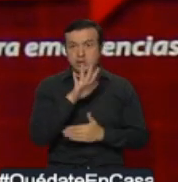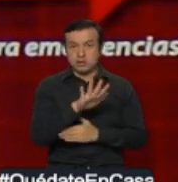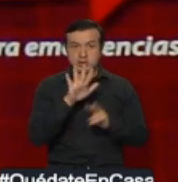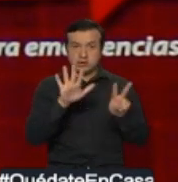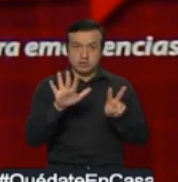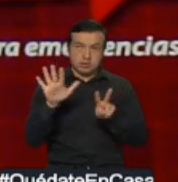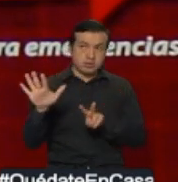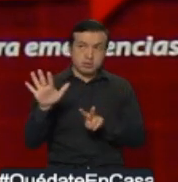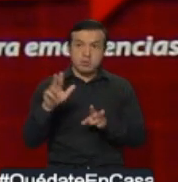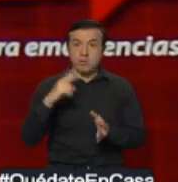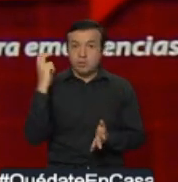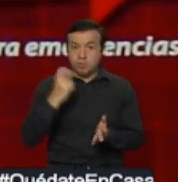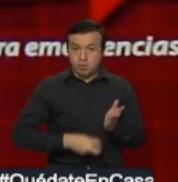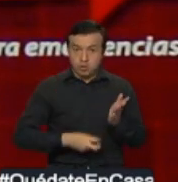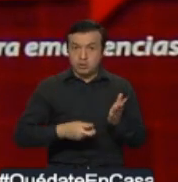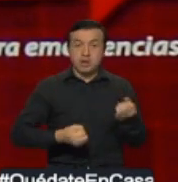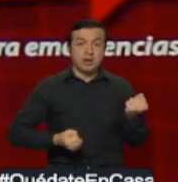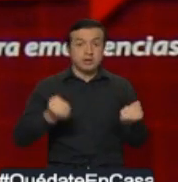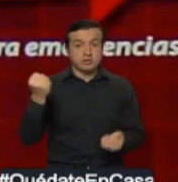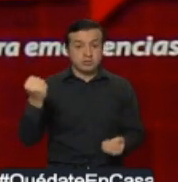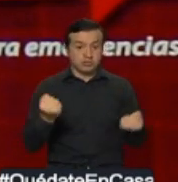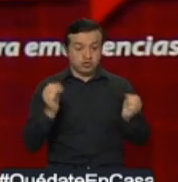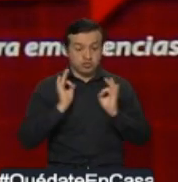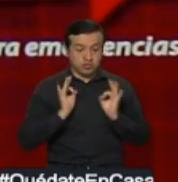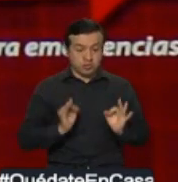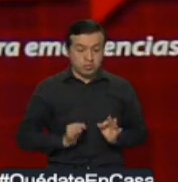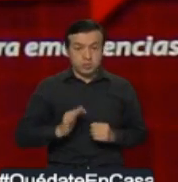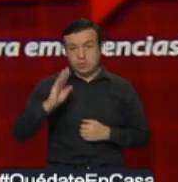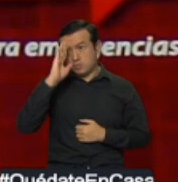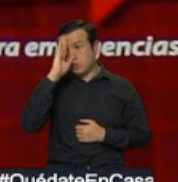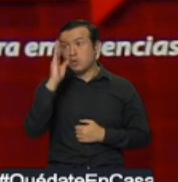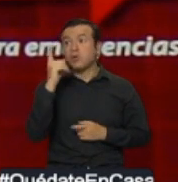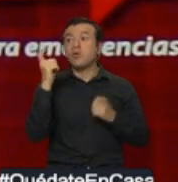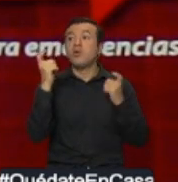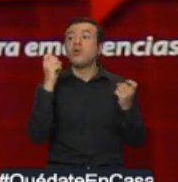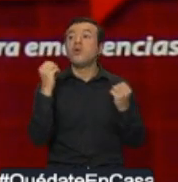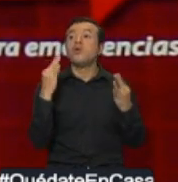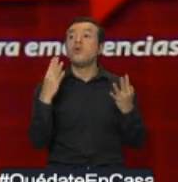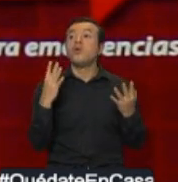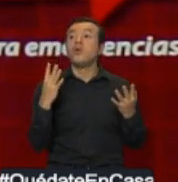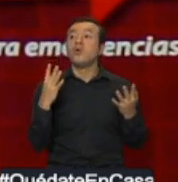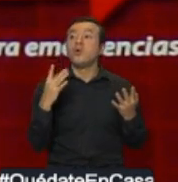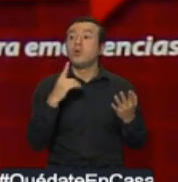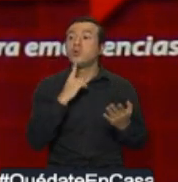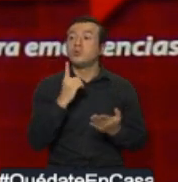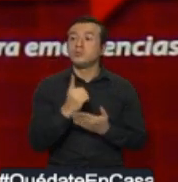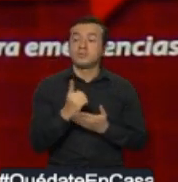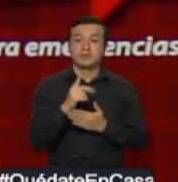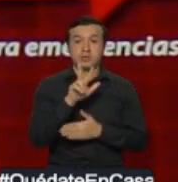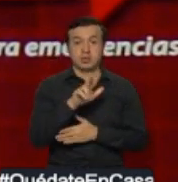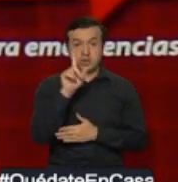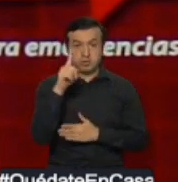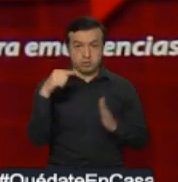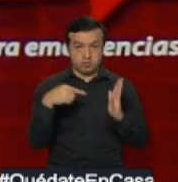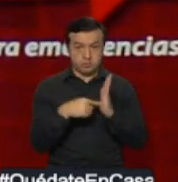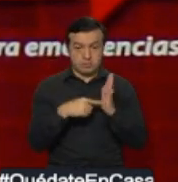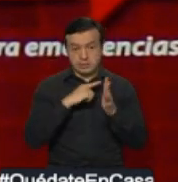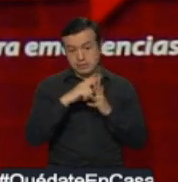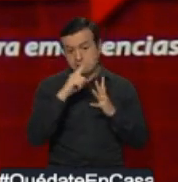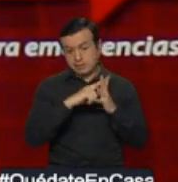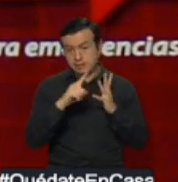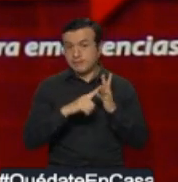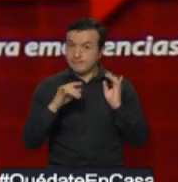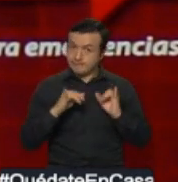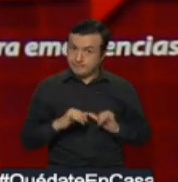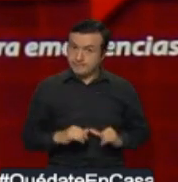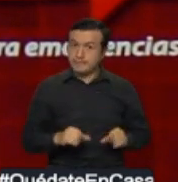5,577 sanciones a conductores y la policía ha controlado aislamiento en 31,000 casos distintos. Así que